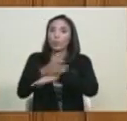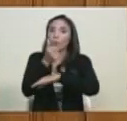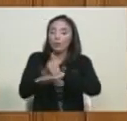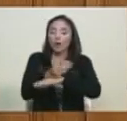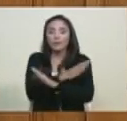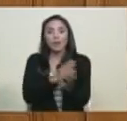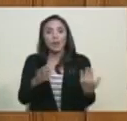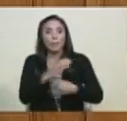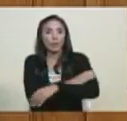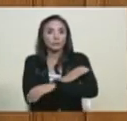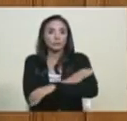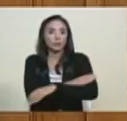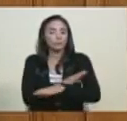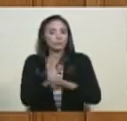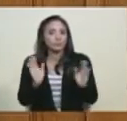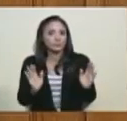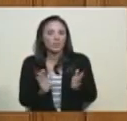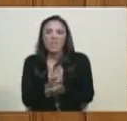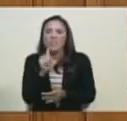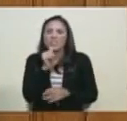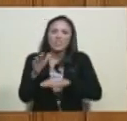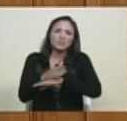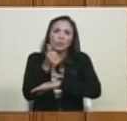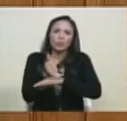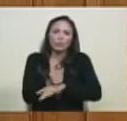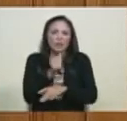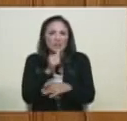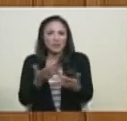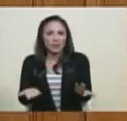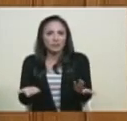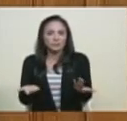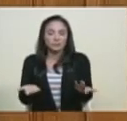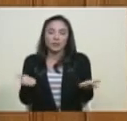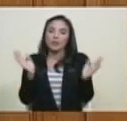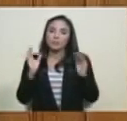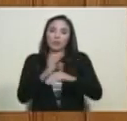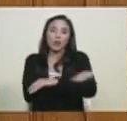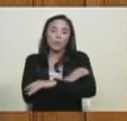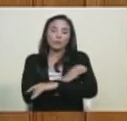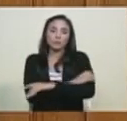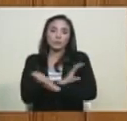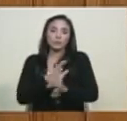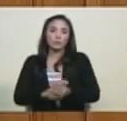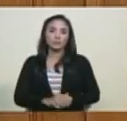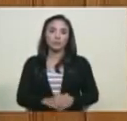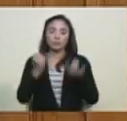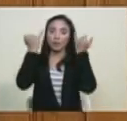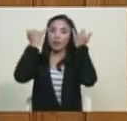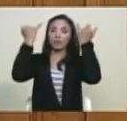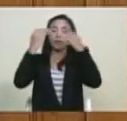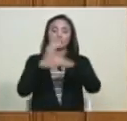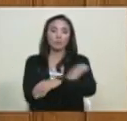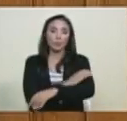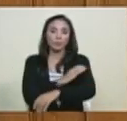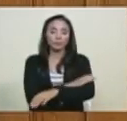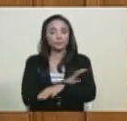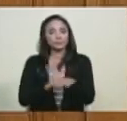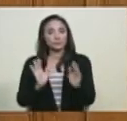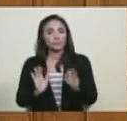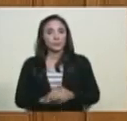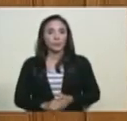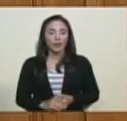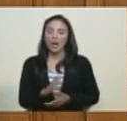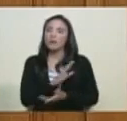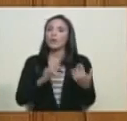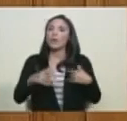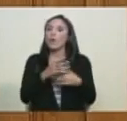Porque en el mundo saben que ¿quién puede hacer esto? ¿Quién puede hacer esto? Un grupo de gente que se